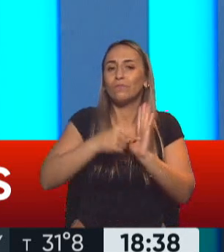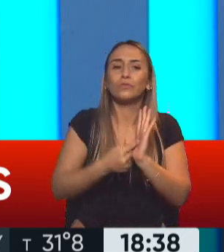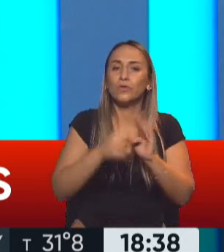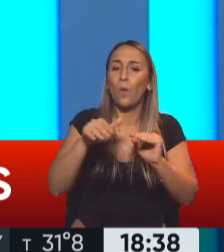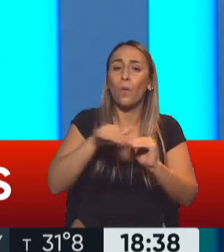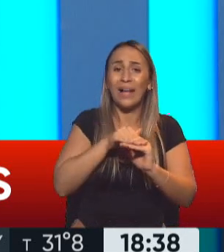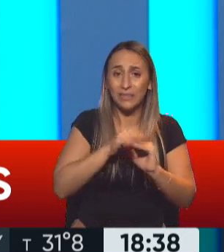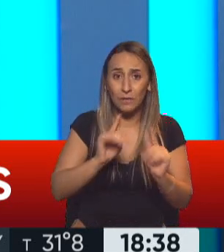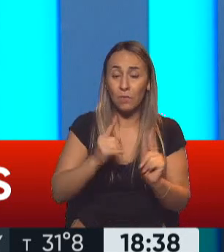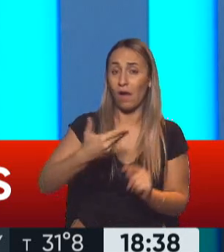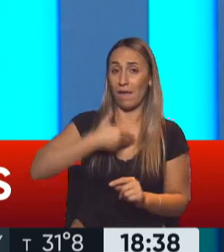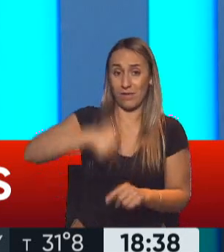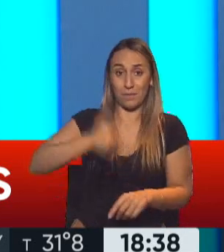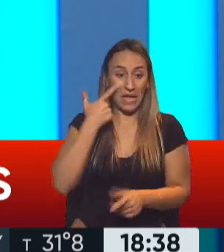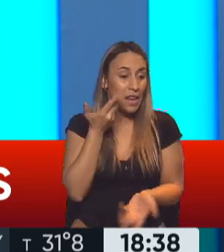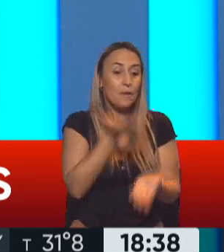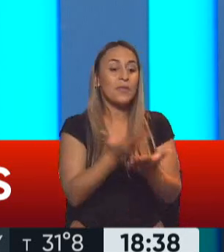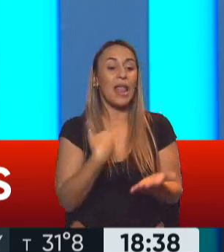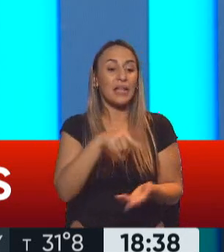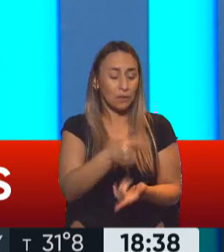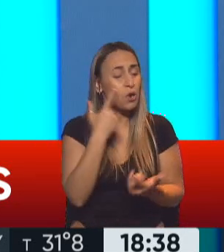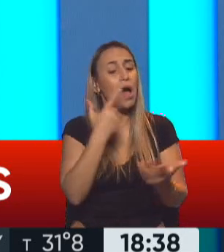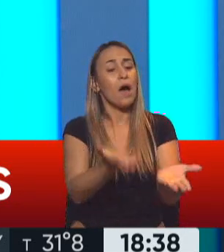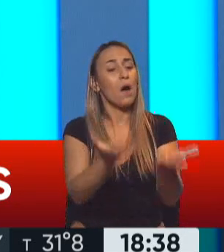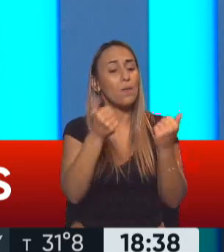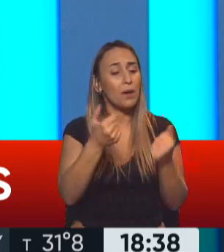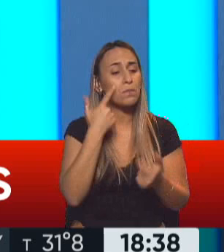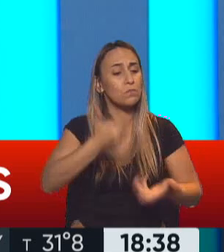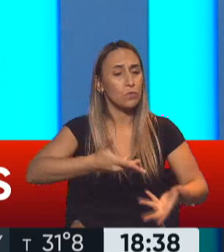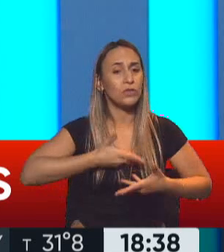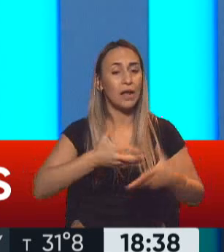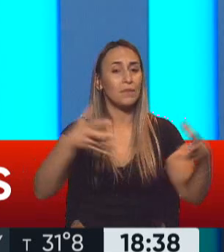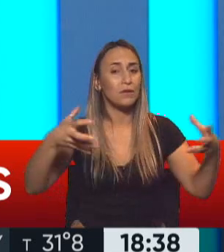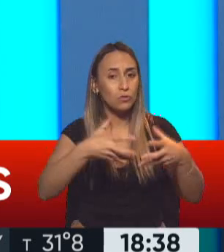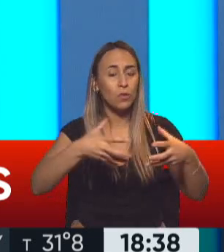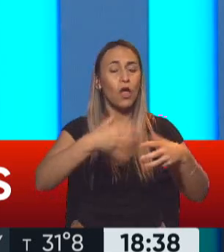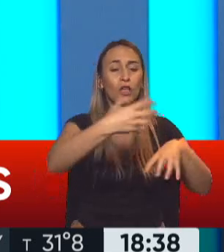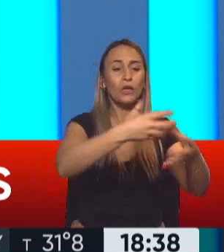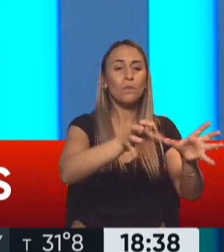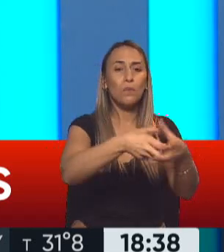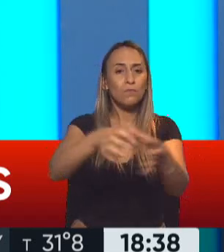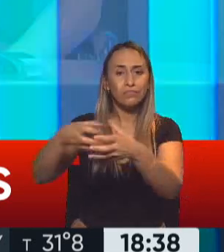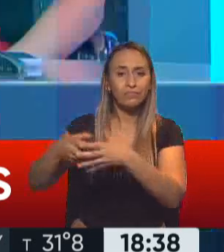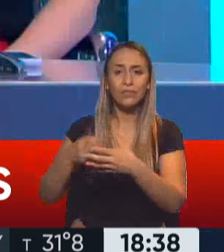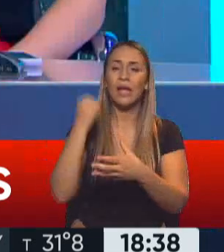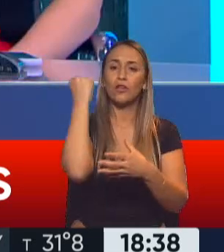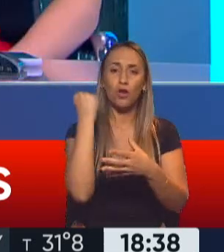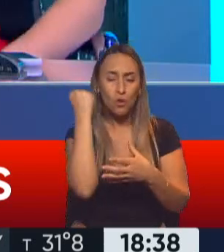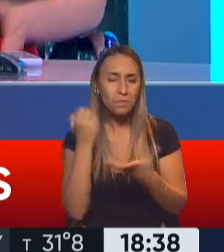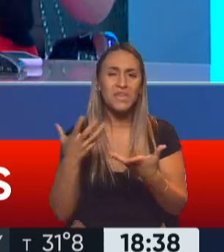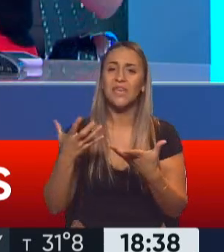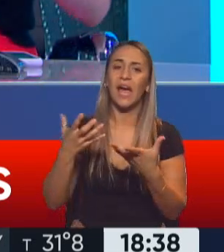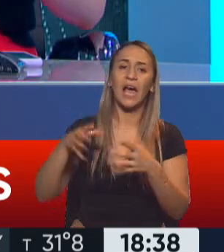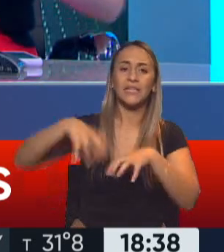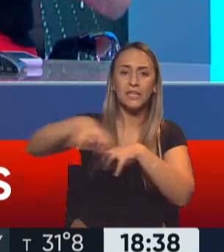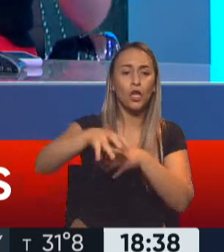quiere, que le pide el Fondo Monetario de la Argentina es, bueno, mostrame consenso. Consenso con todos los sectores económicos, sociales, productivos del